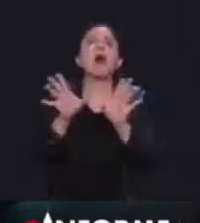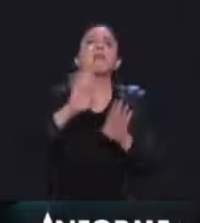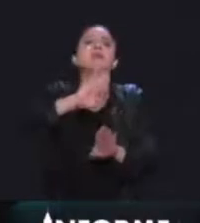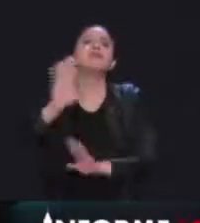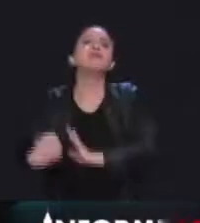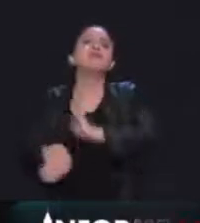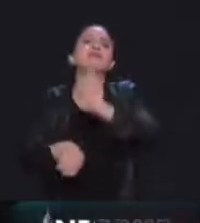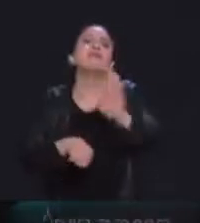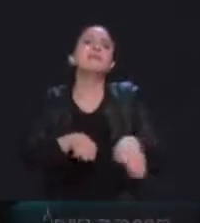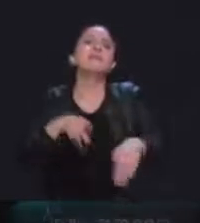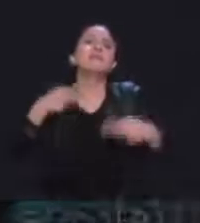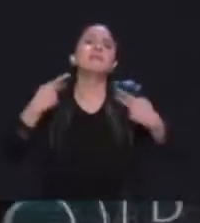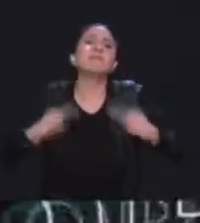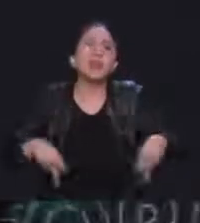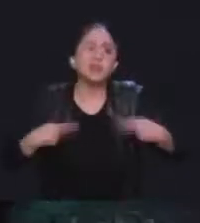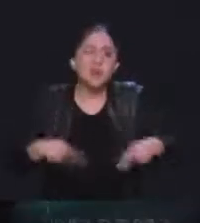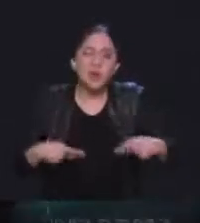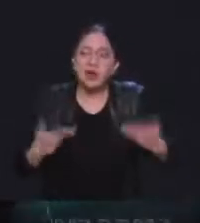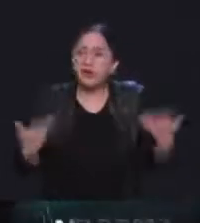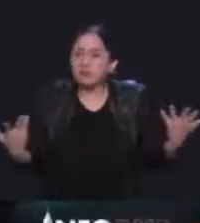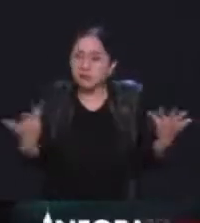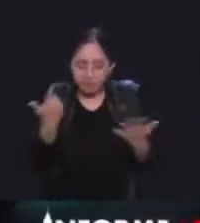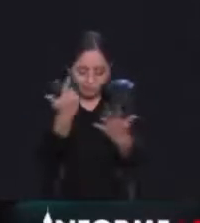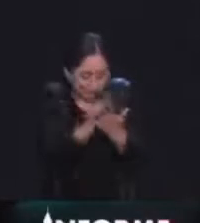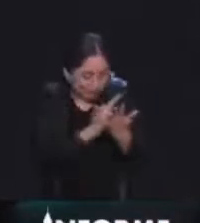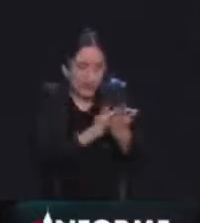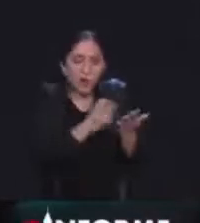De manera natural hubiésemos esperado